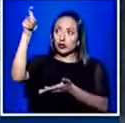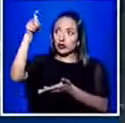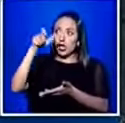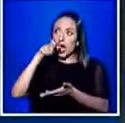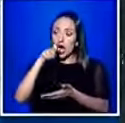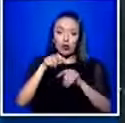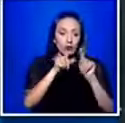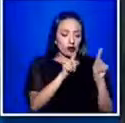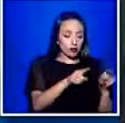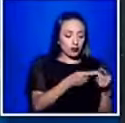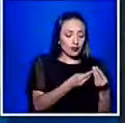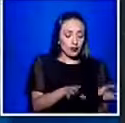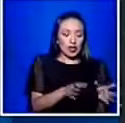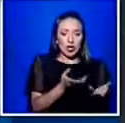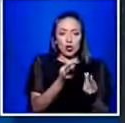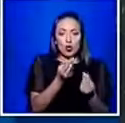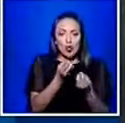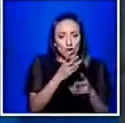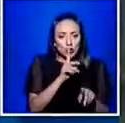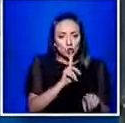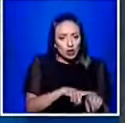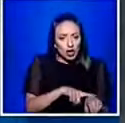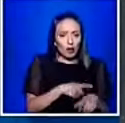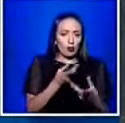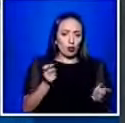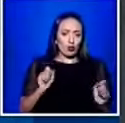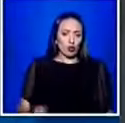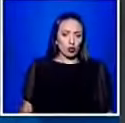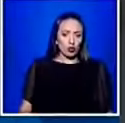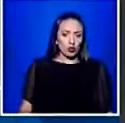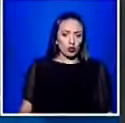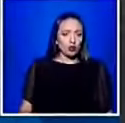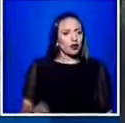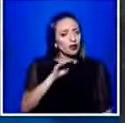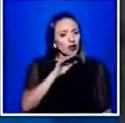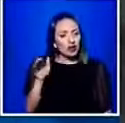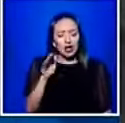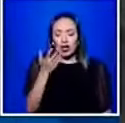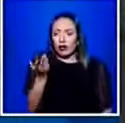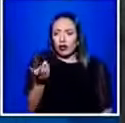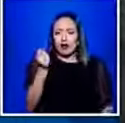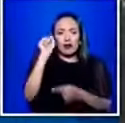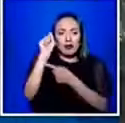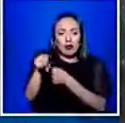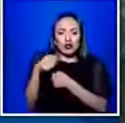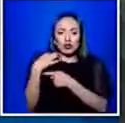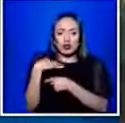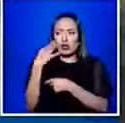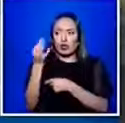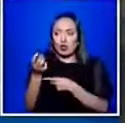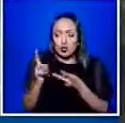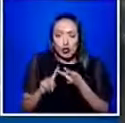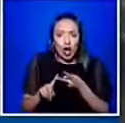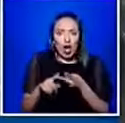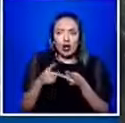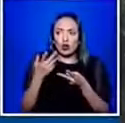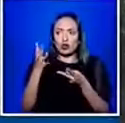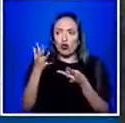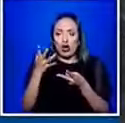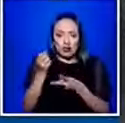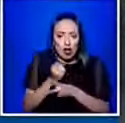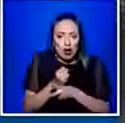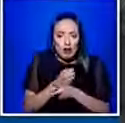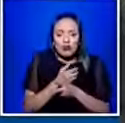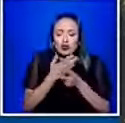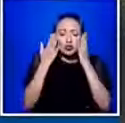otro lado se desperdicia. ¿Ya cuánto tiempo? Ya las personas no quieren hacer caso, no hay voluntad de hacer, yo no sé qué es lo que pasa.